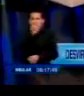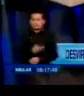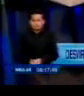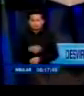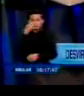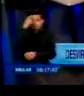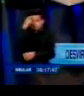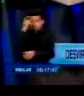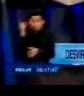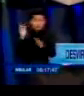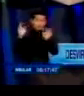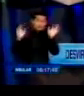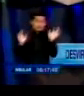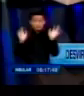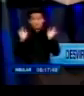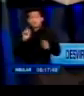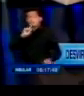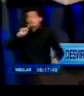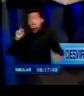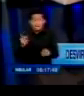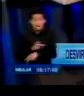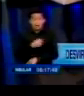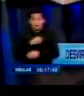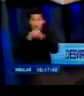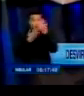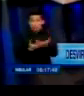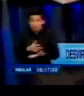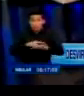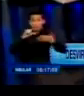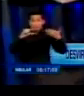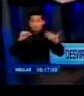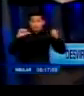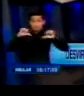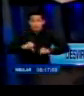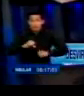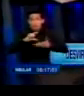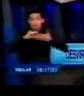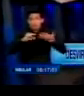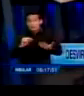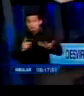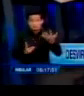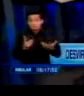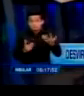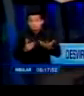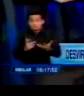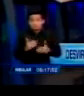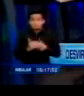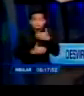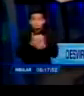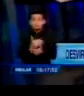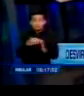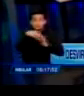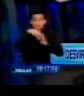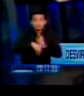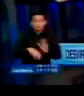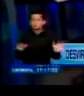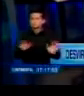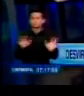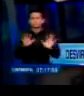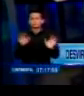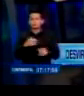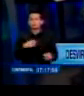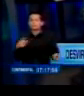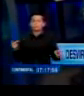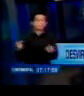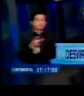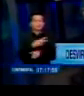pueda pensar y peor decir que el sector financiero va a tener algún tipo de crisis, peor hablar de